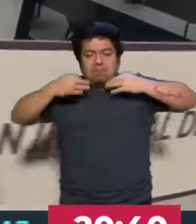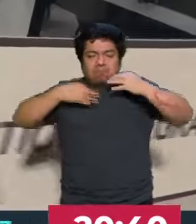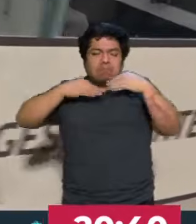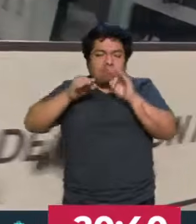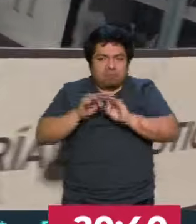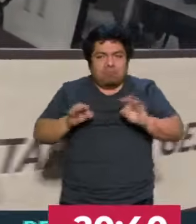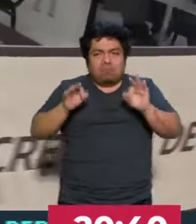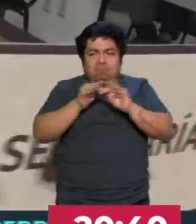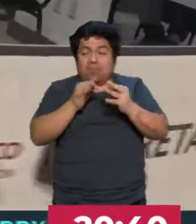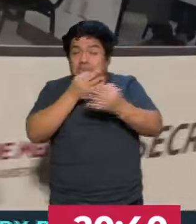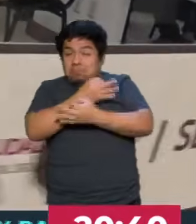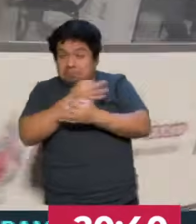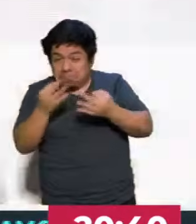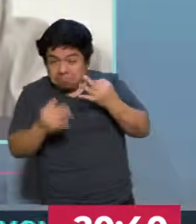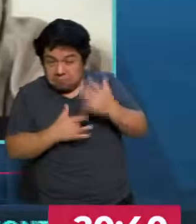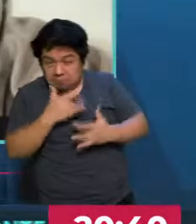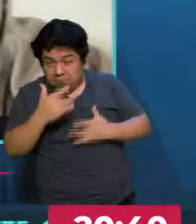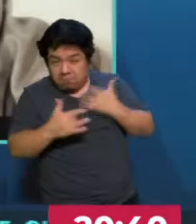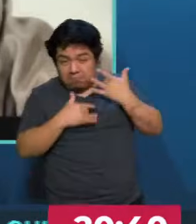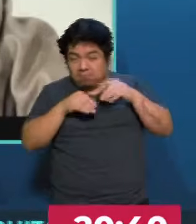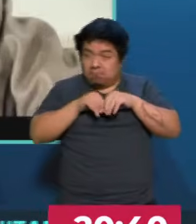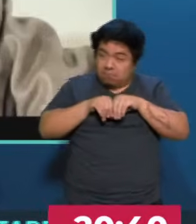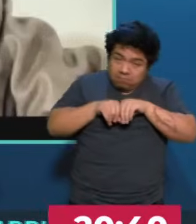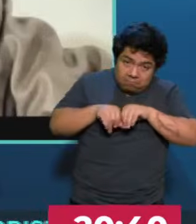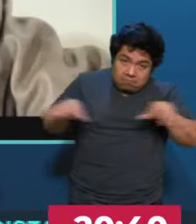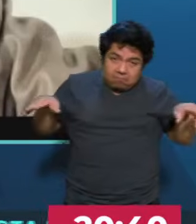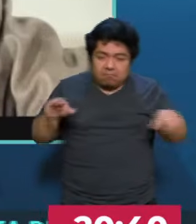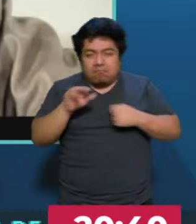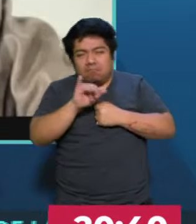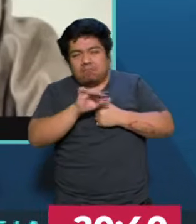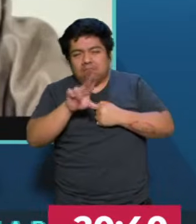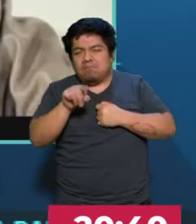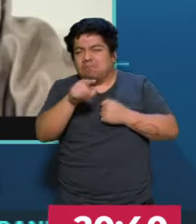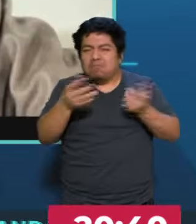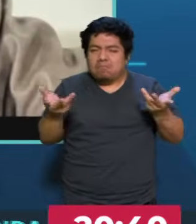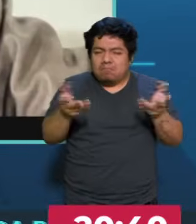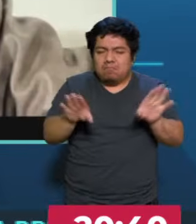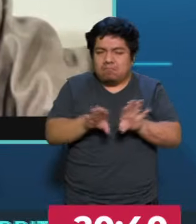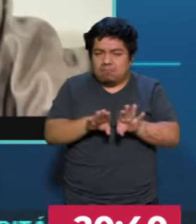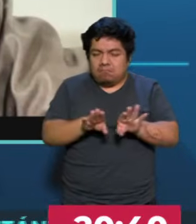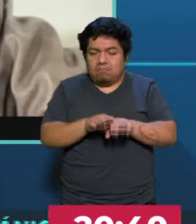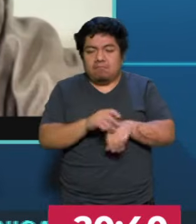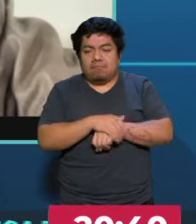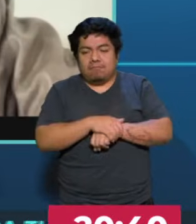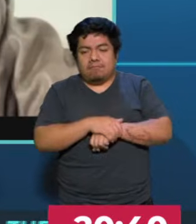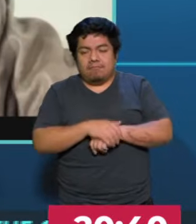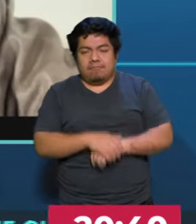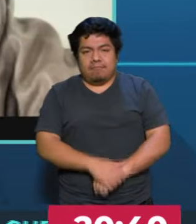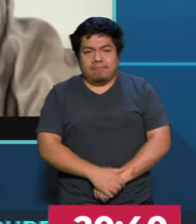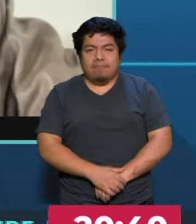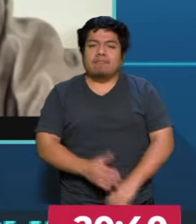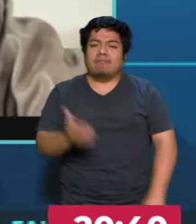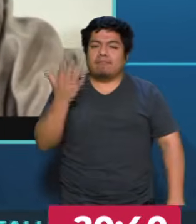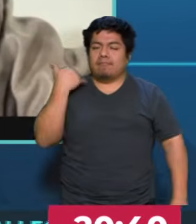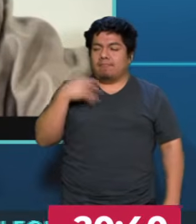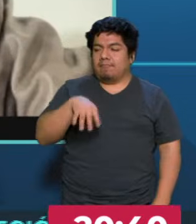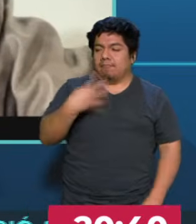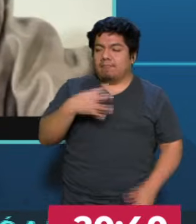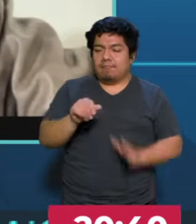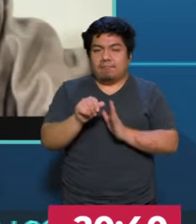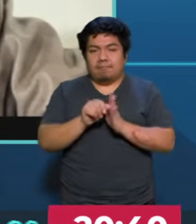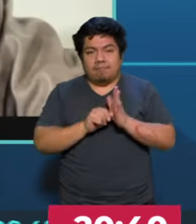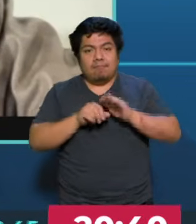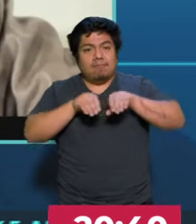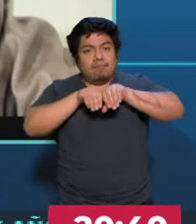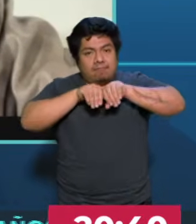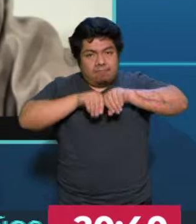con campañas de sensibilización, de concientización. ¿Qué se ha hecho al respecto también? Bueno, desde hace 14 meses nosotros